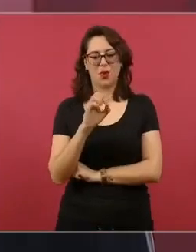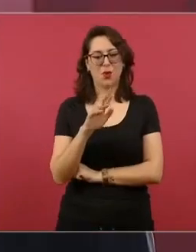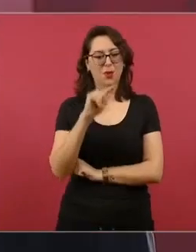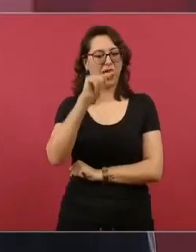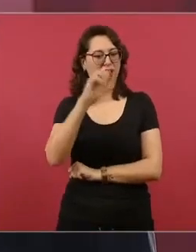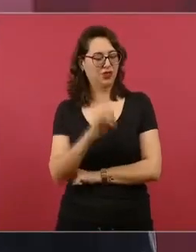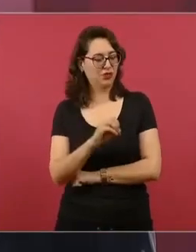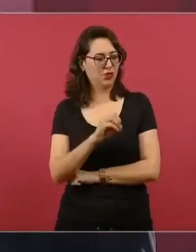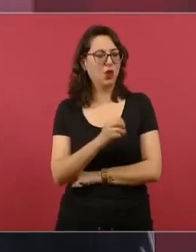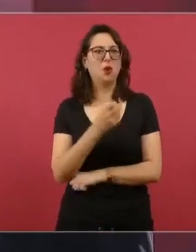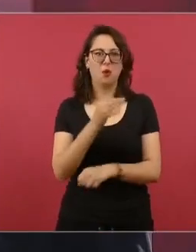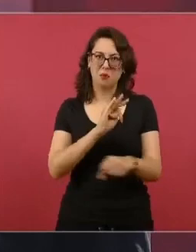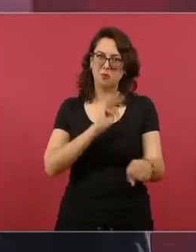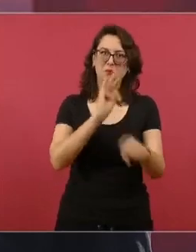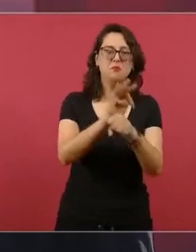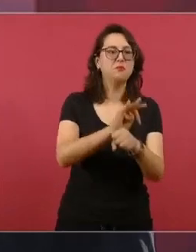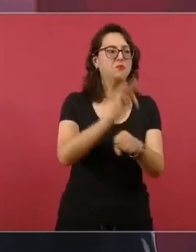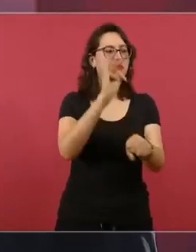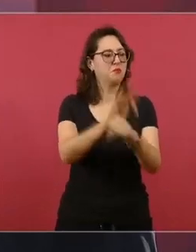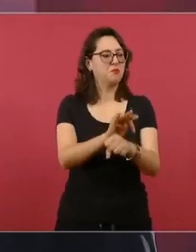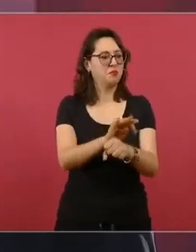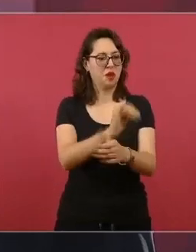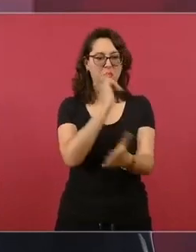Eso no es populismo.